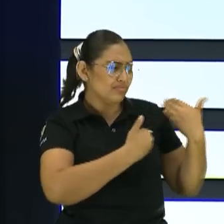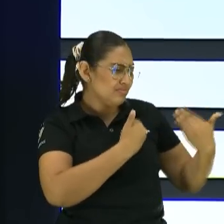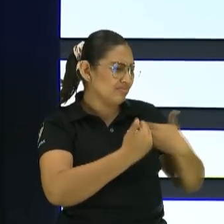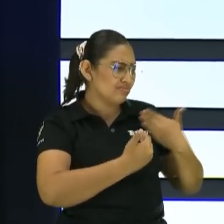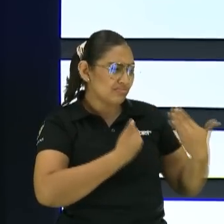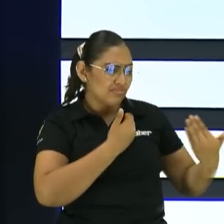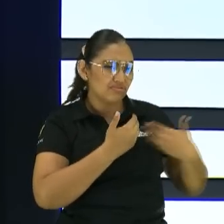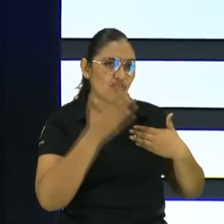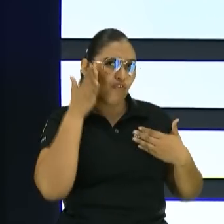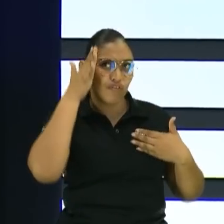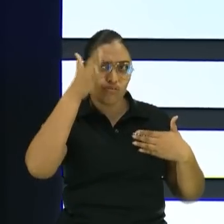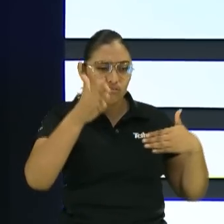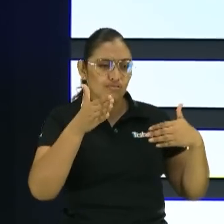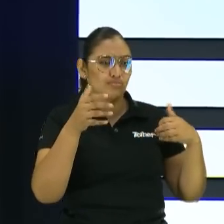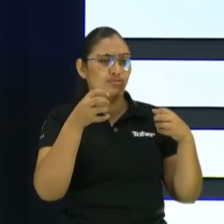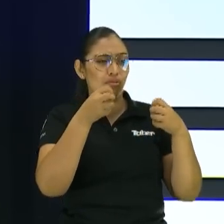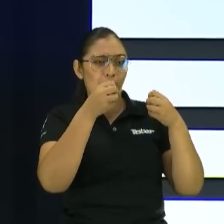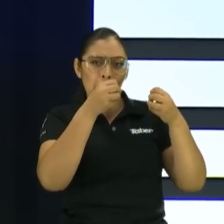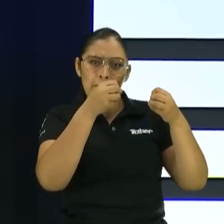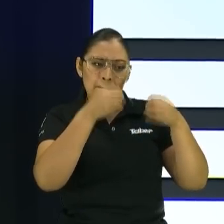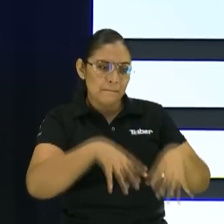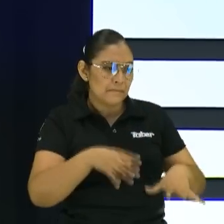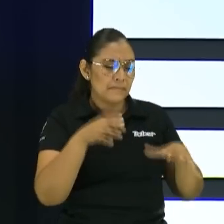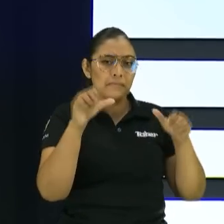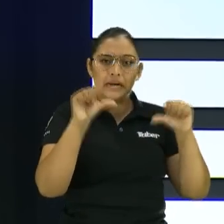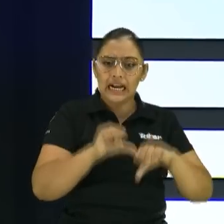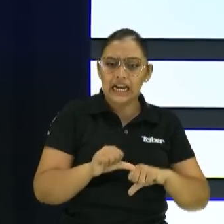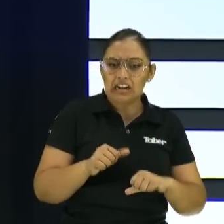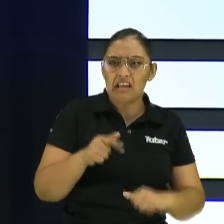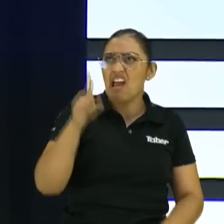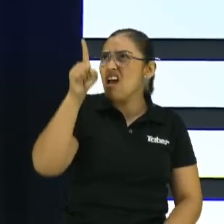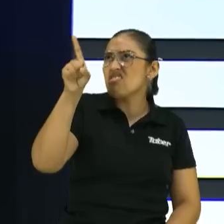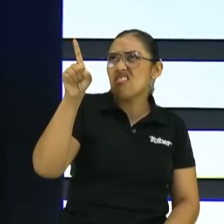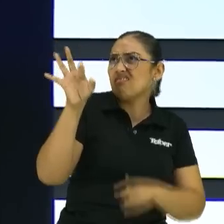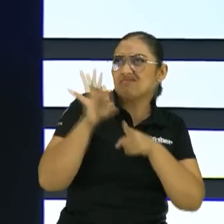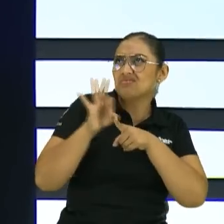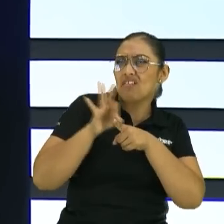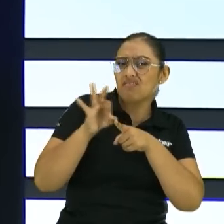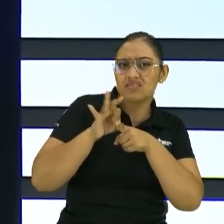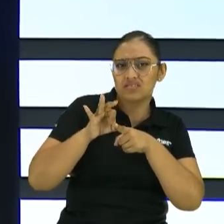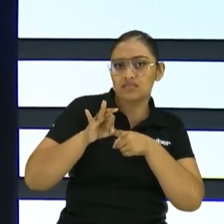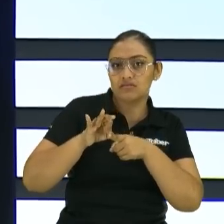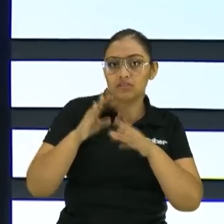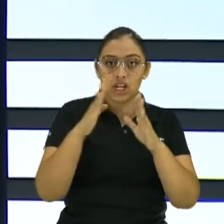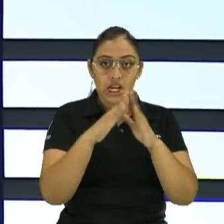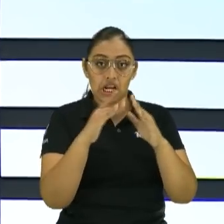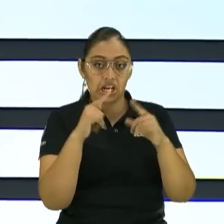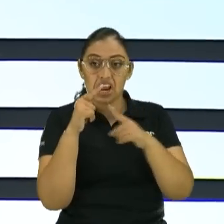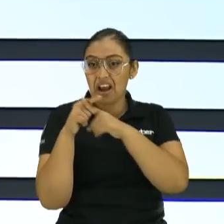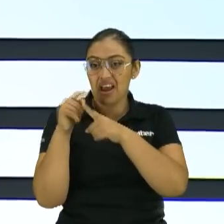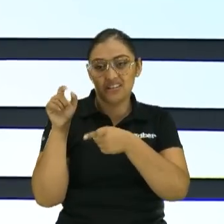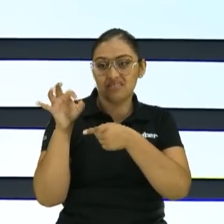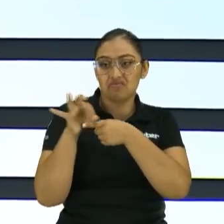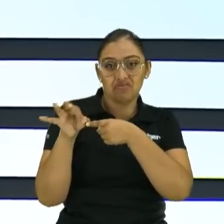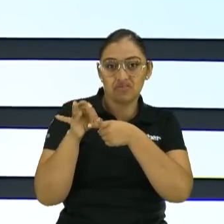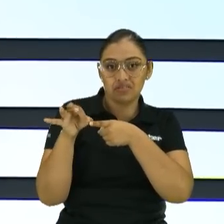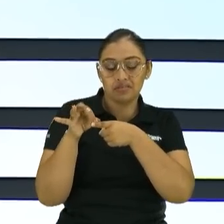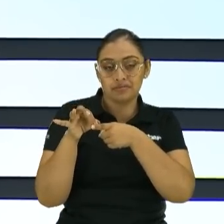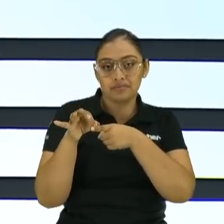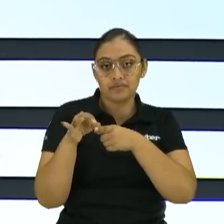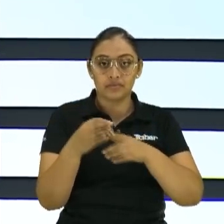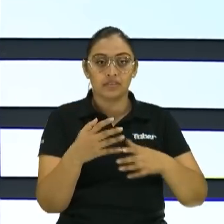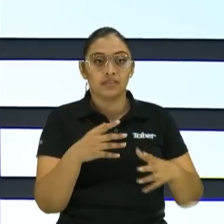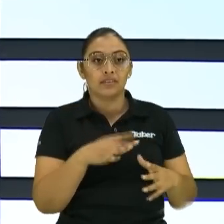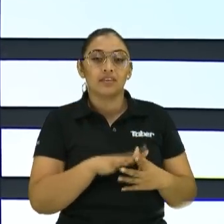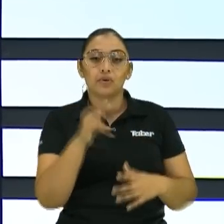funcionó Es que la iglesia no funciona Cristo funciona en la vida del hombre no me culpe a la iglesia se acuerda que el Corito que decía No culpes a la noche